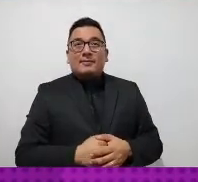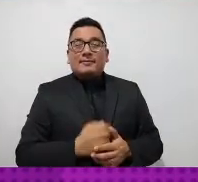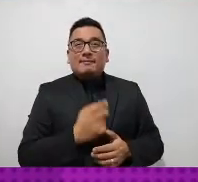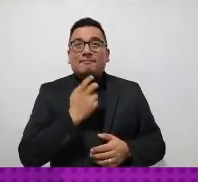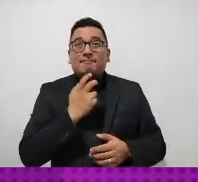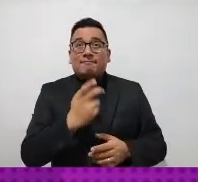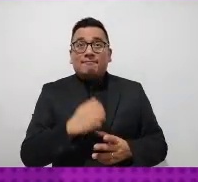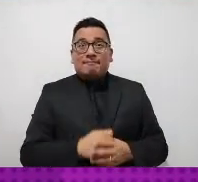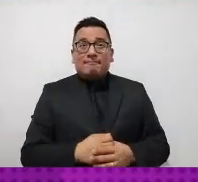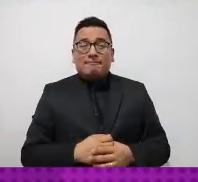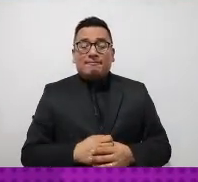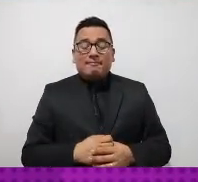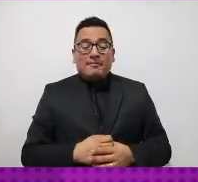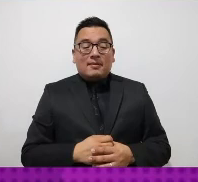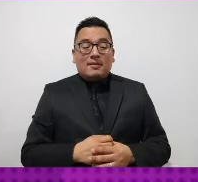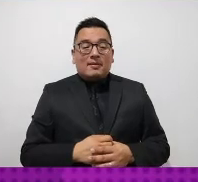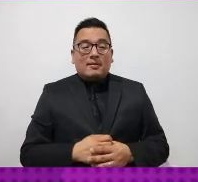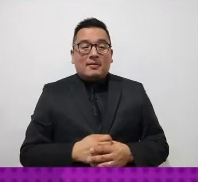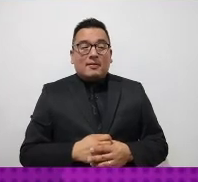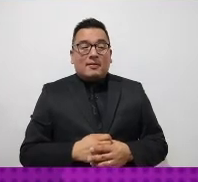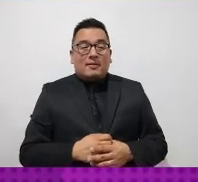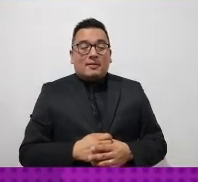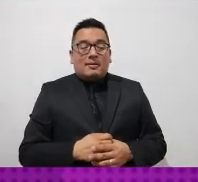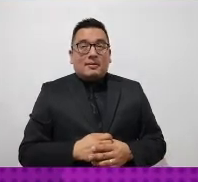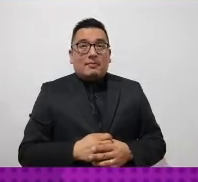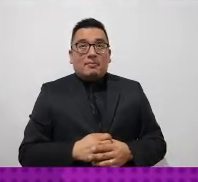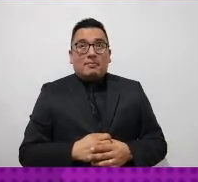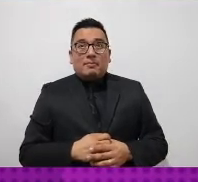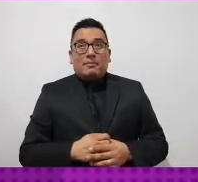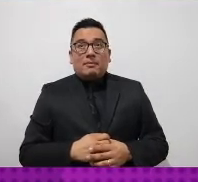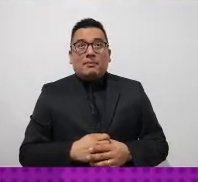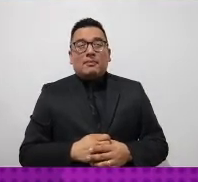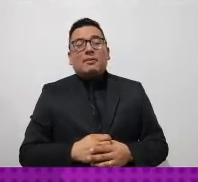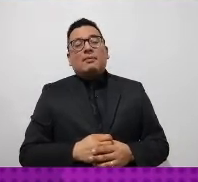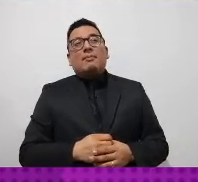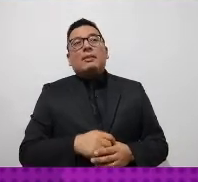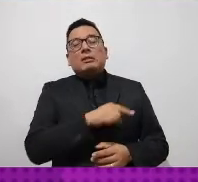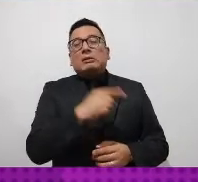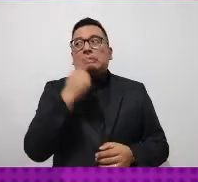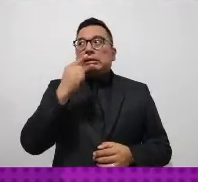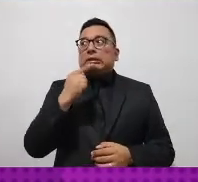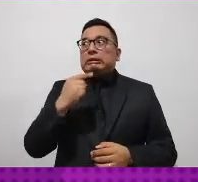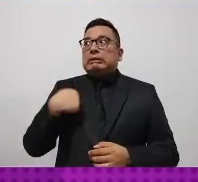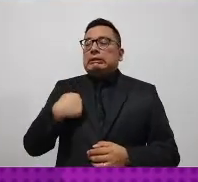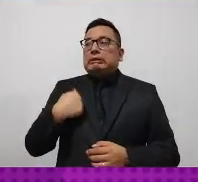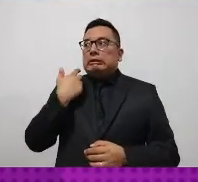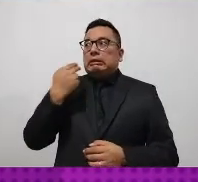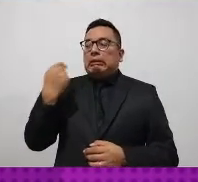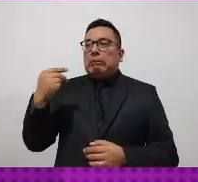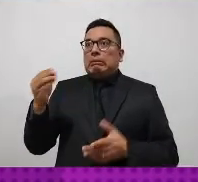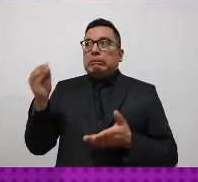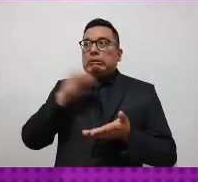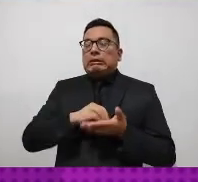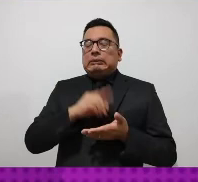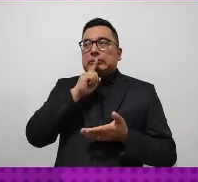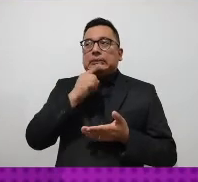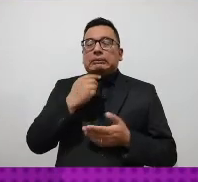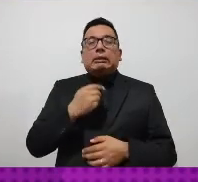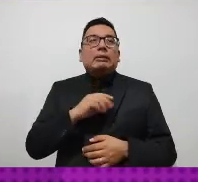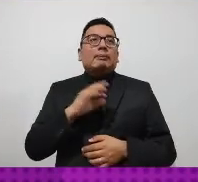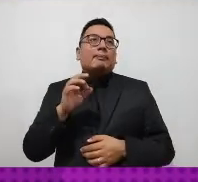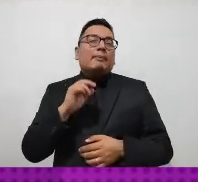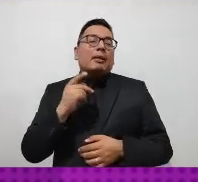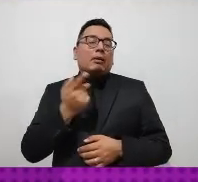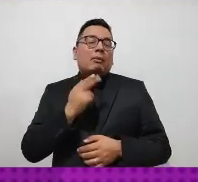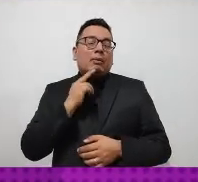incentivadas para cometer y desplegar esos actos de agresión se contengan. ¿sí? Y no lo desplieguen porque van a saber que